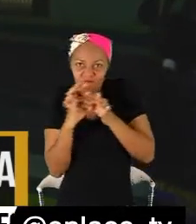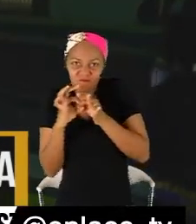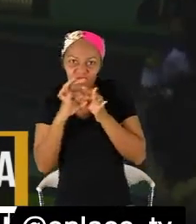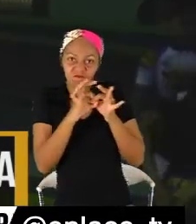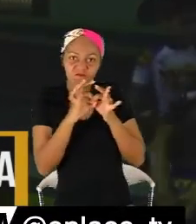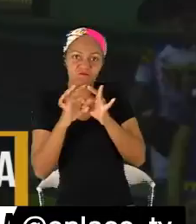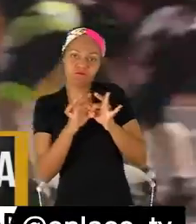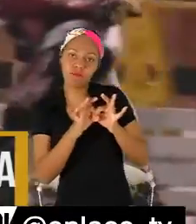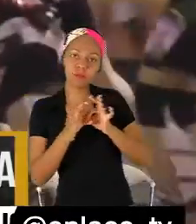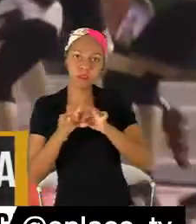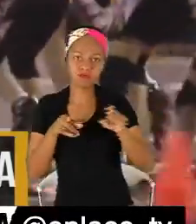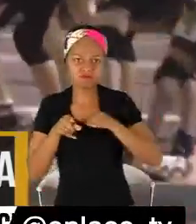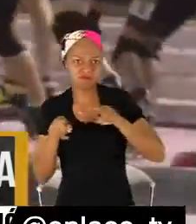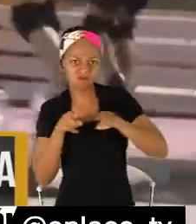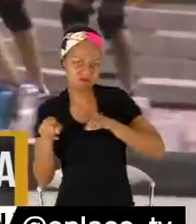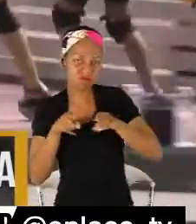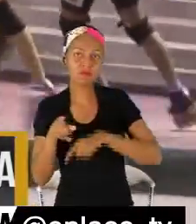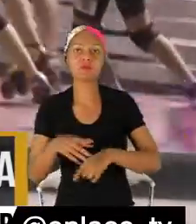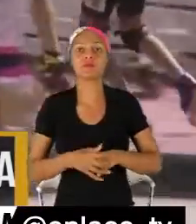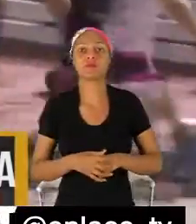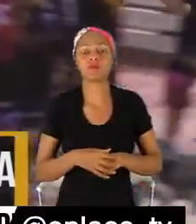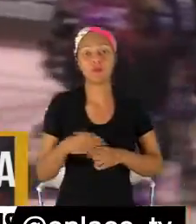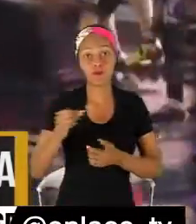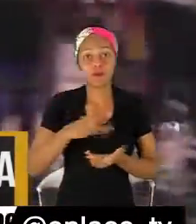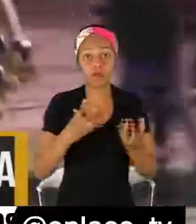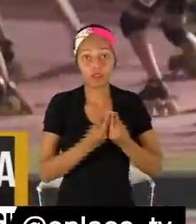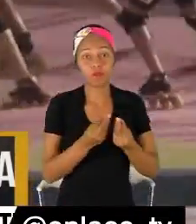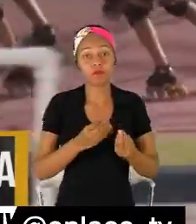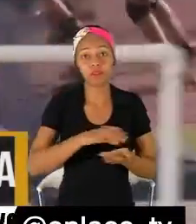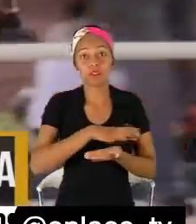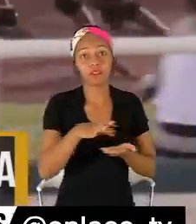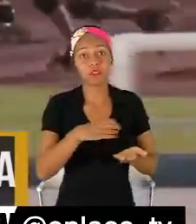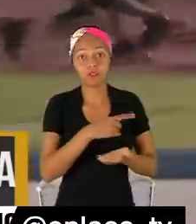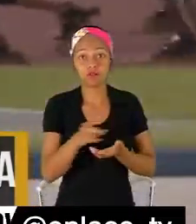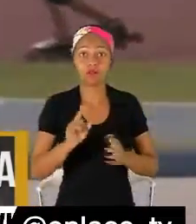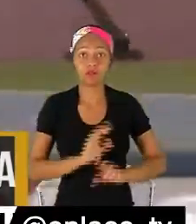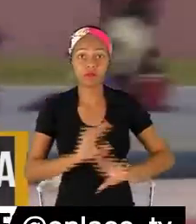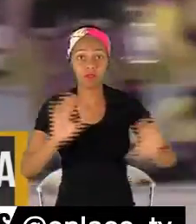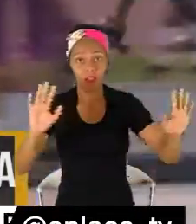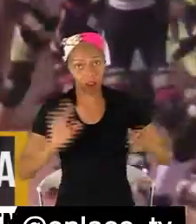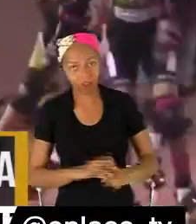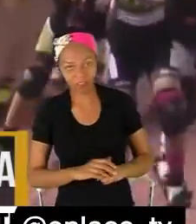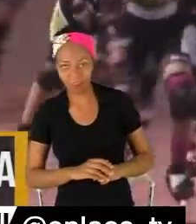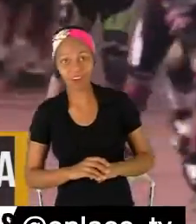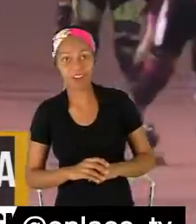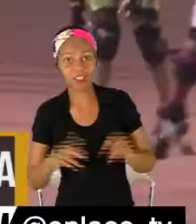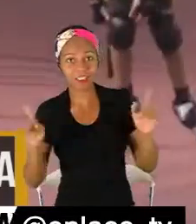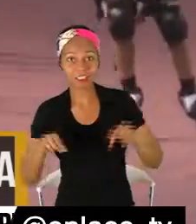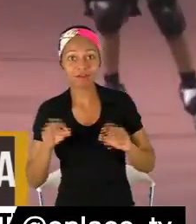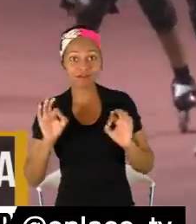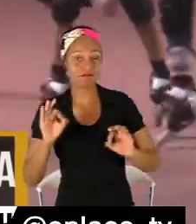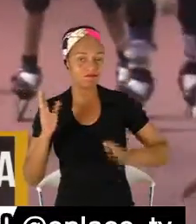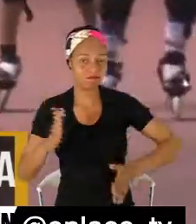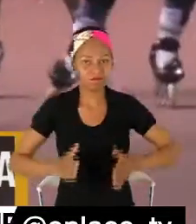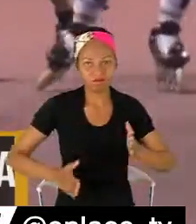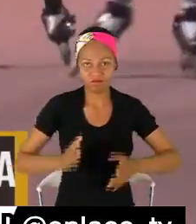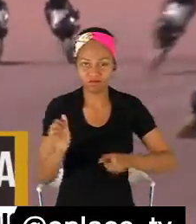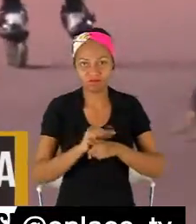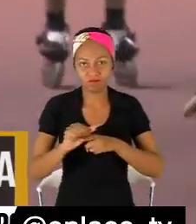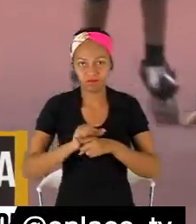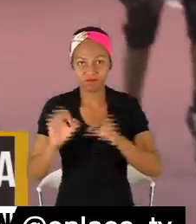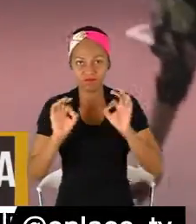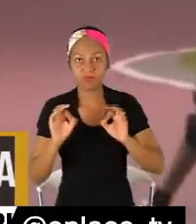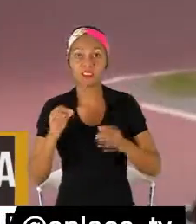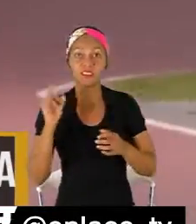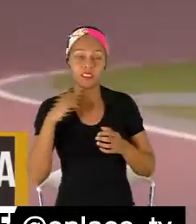para correr cada prueba. Por su parte, la selección Santander de patinaje no fue la excepción en la Copa. Los mejores de este deporte en el departamento lograron